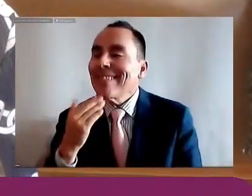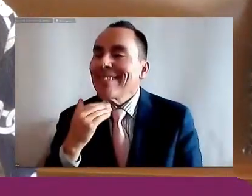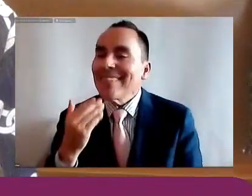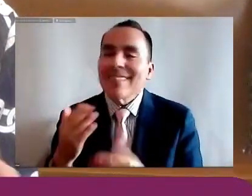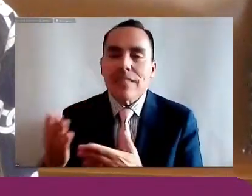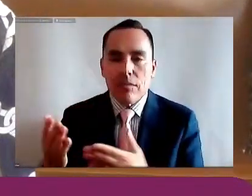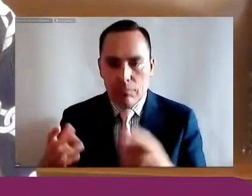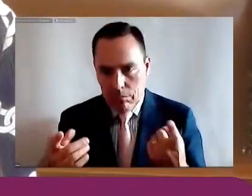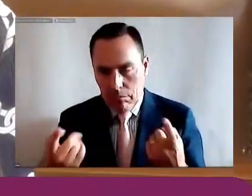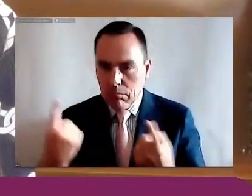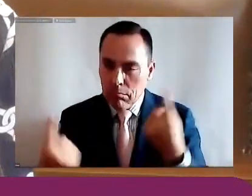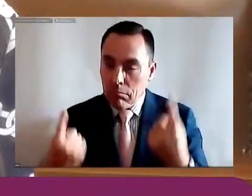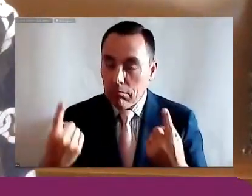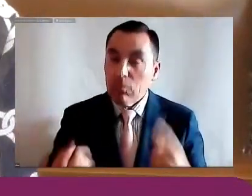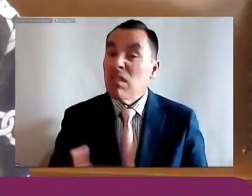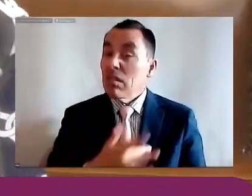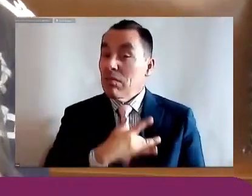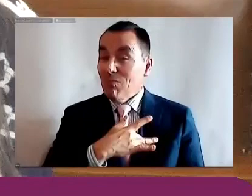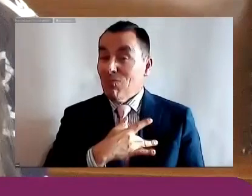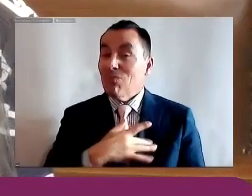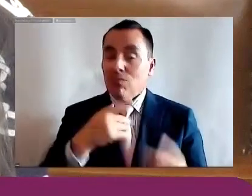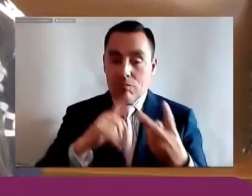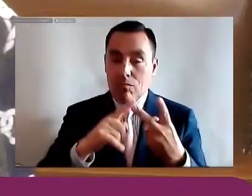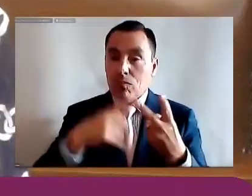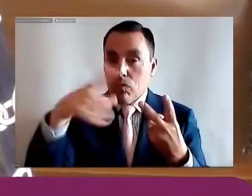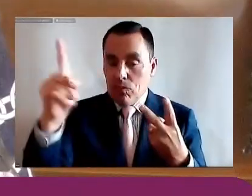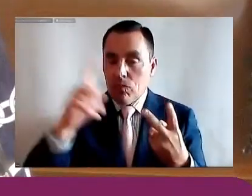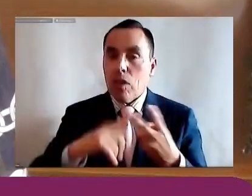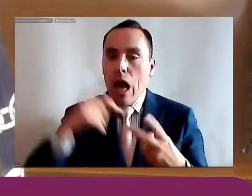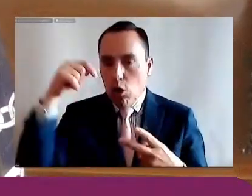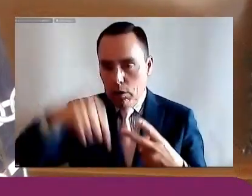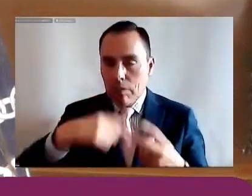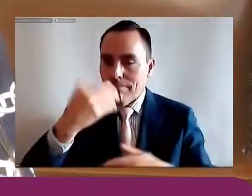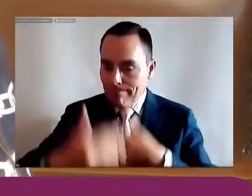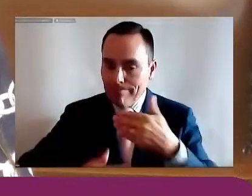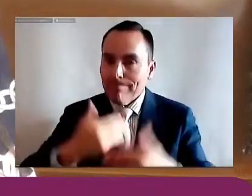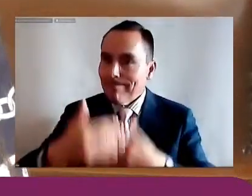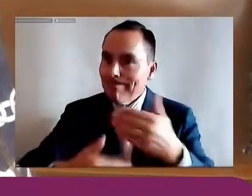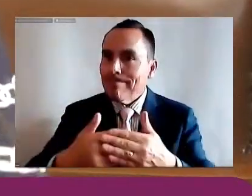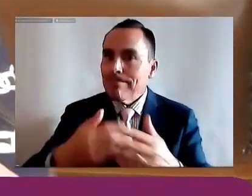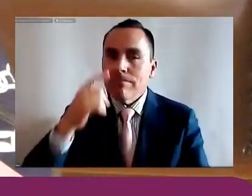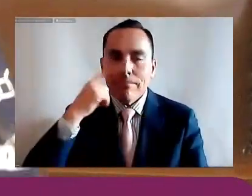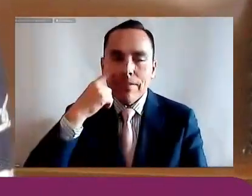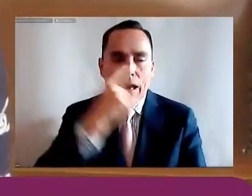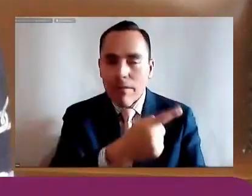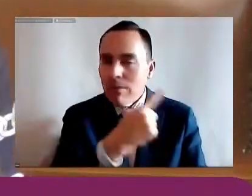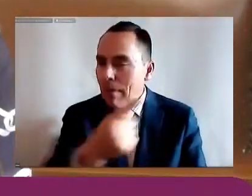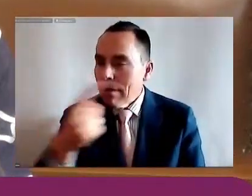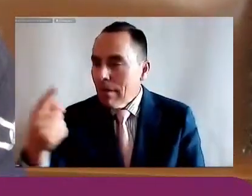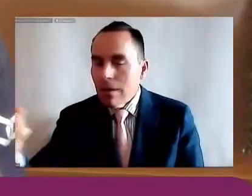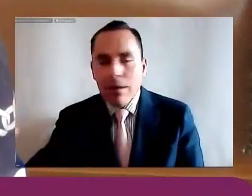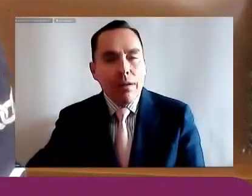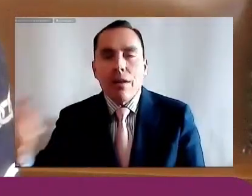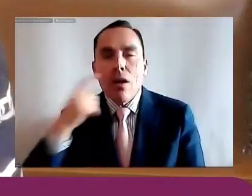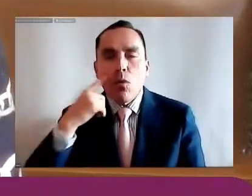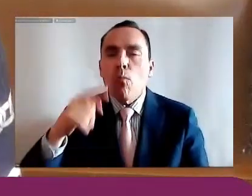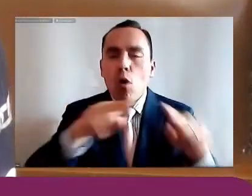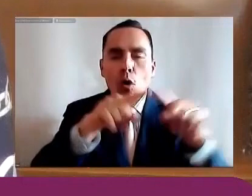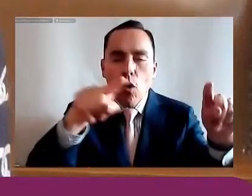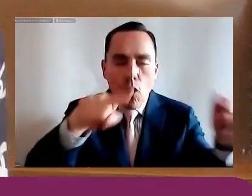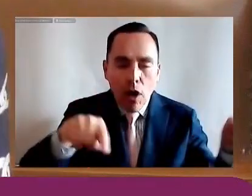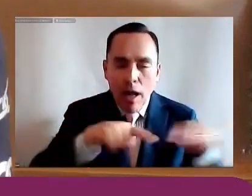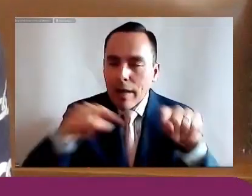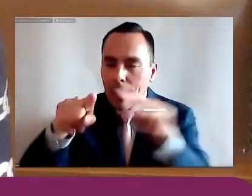aquí tenemos un avance mayor en ir detectando, ¿verdad?, qué aspectos o qué áreas del daño pueden